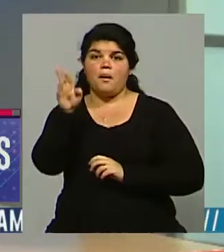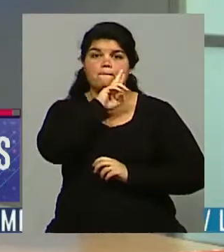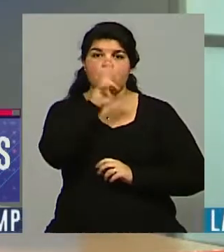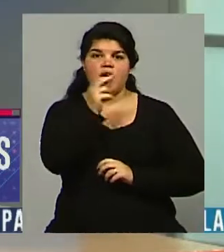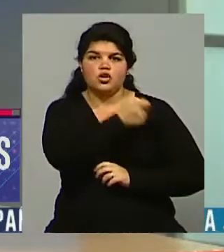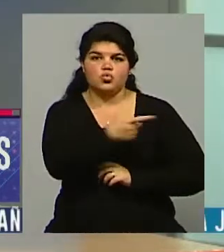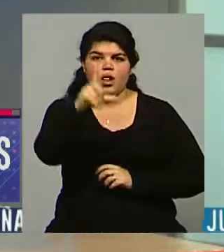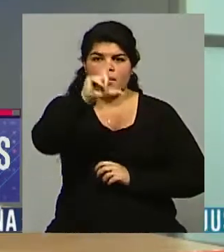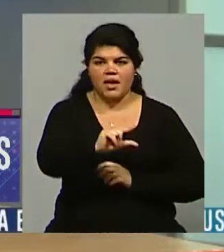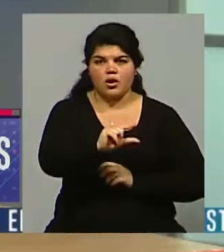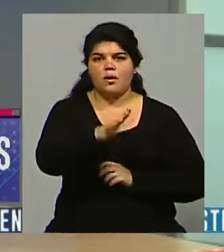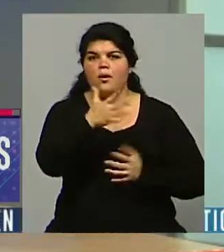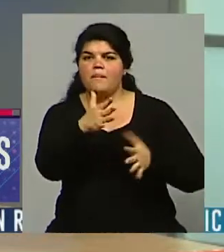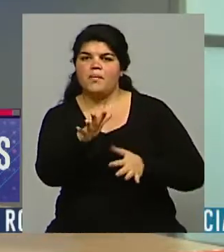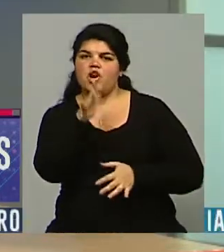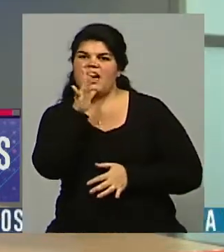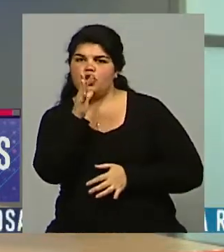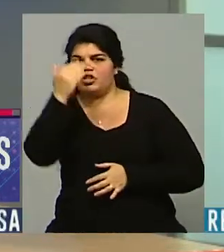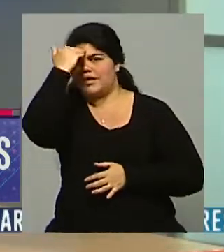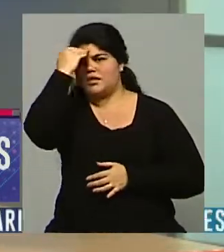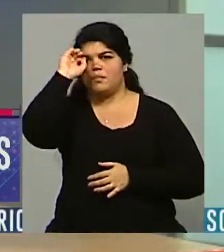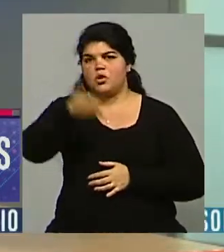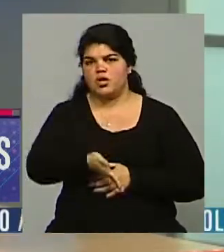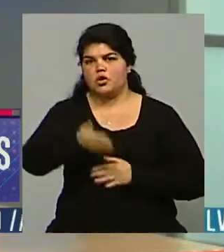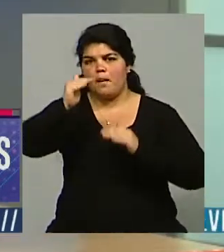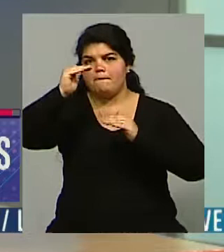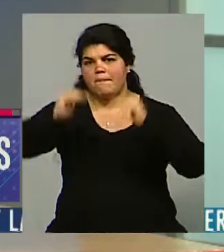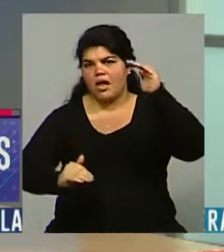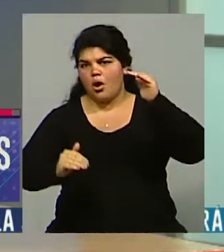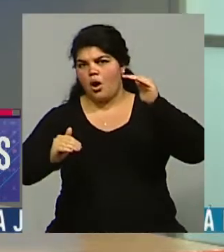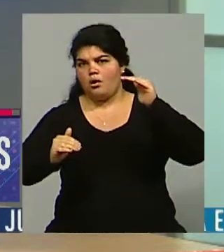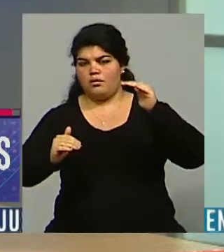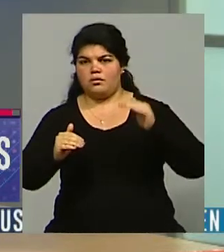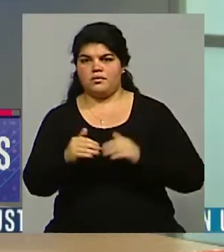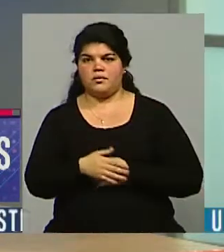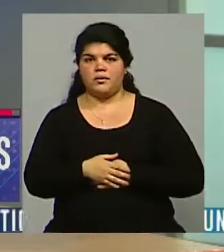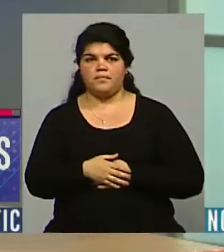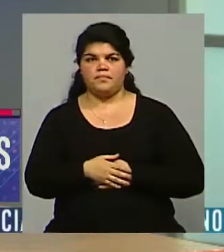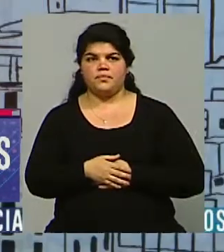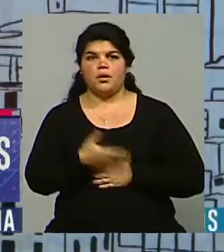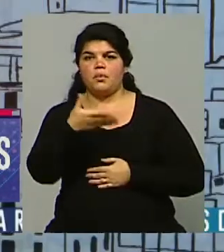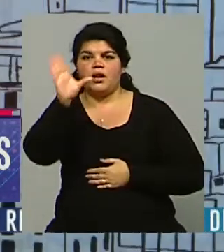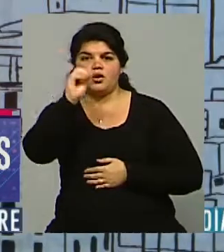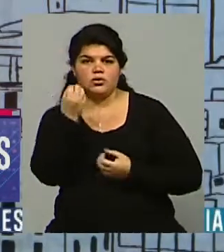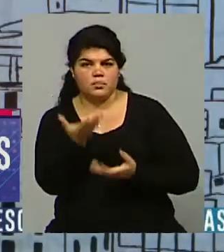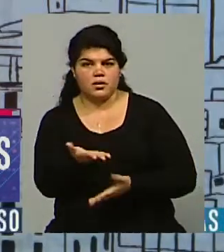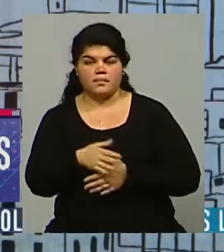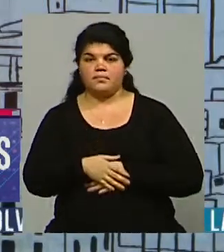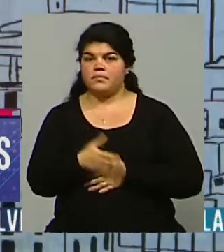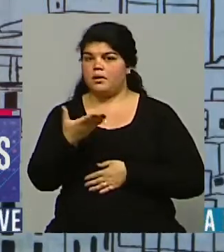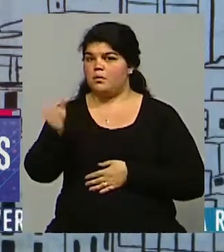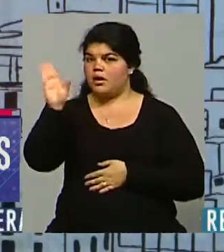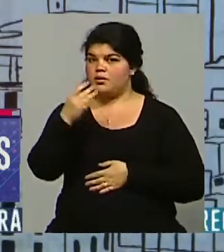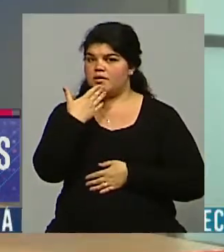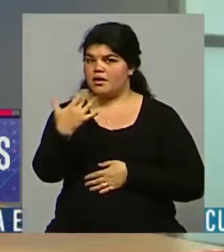piden entre 14 y 15% menos de salario cuando se habla de la comparación. Karina, buenas noches, ¿cómo estás? Buenas noches, muy bien, muchas gracias